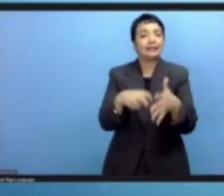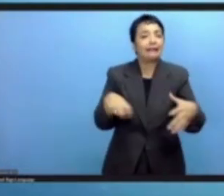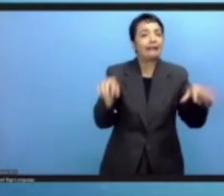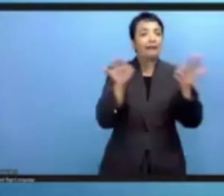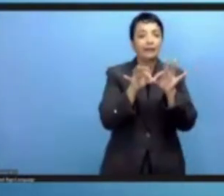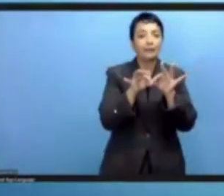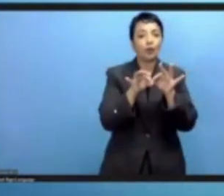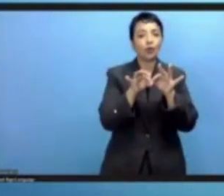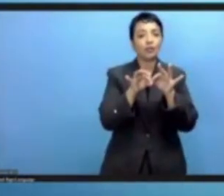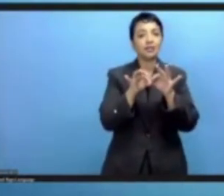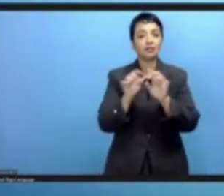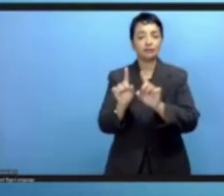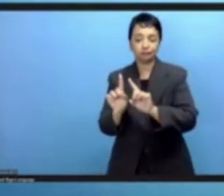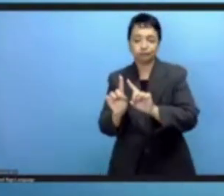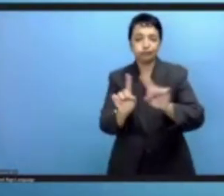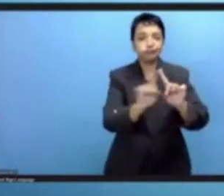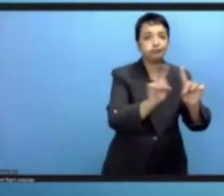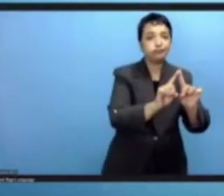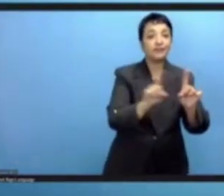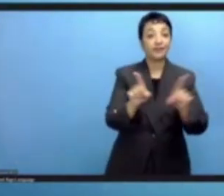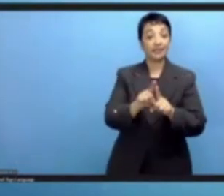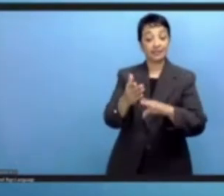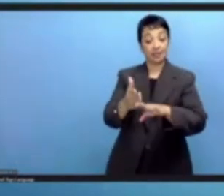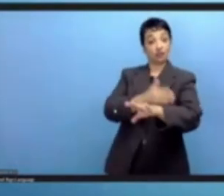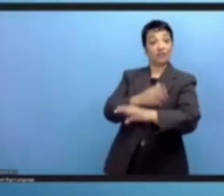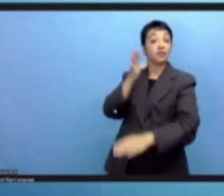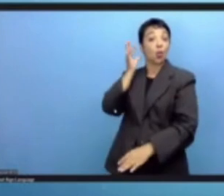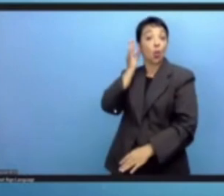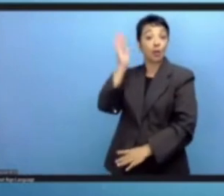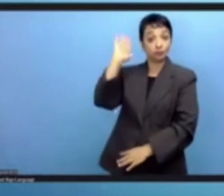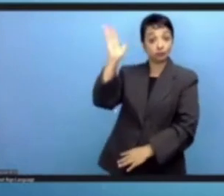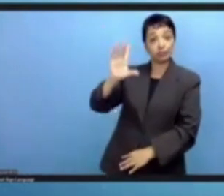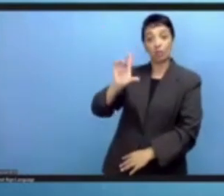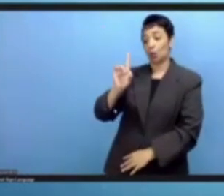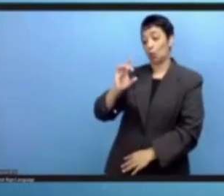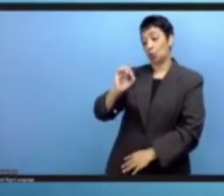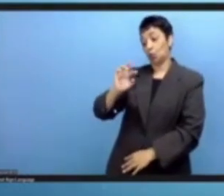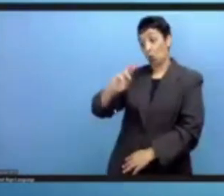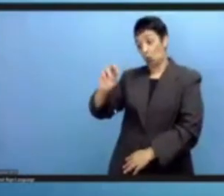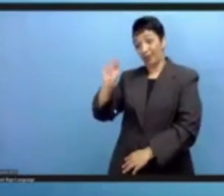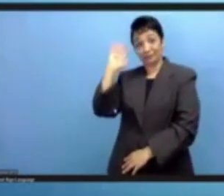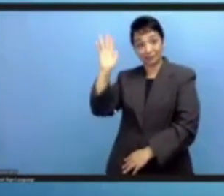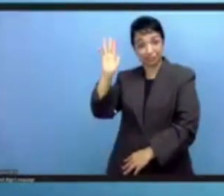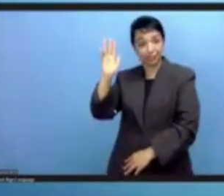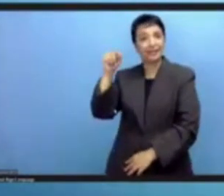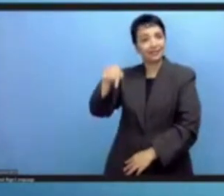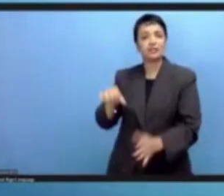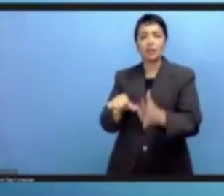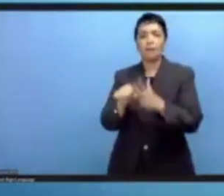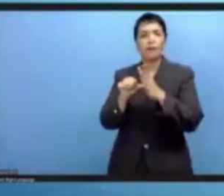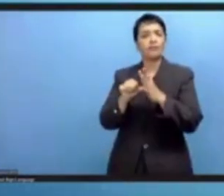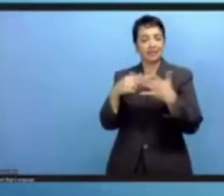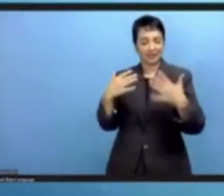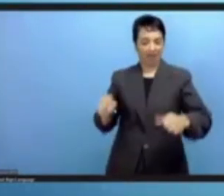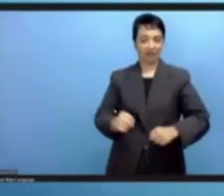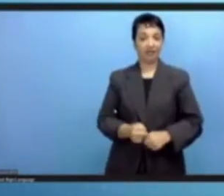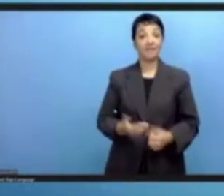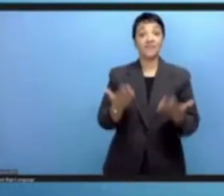otros valores humanos clave un mensaje que subrayó dorín en sus palabras de apertura